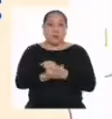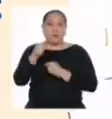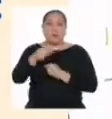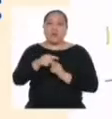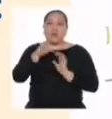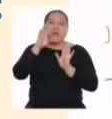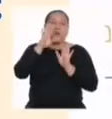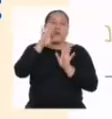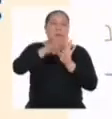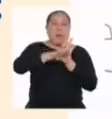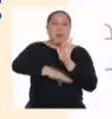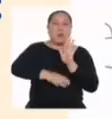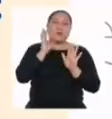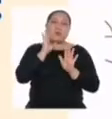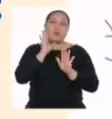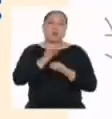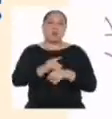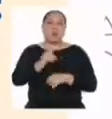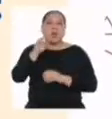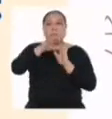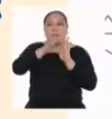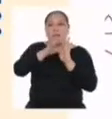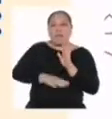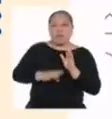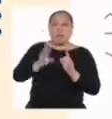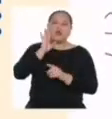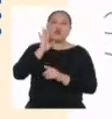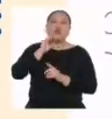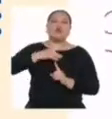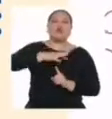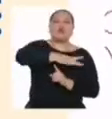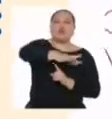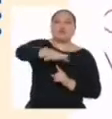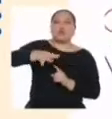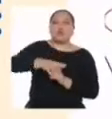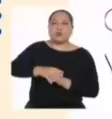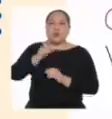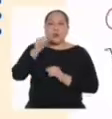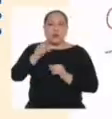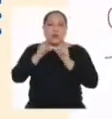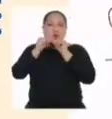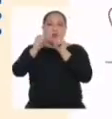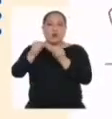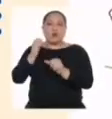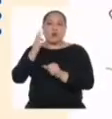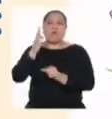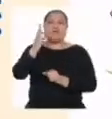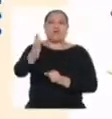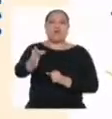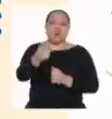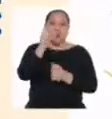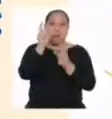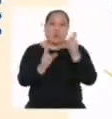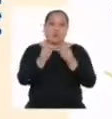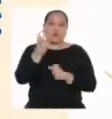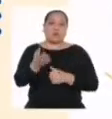generando menos desperdicio y contaminación y garantizando su existencia para las futuras